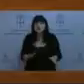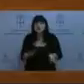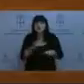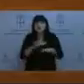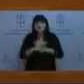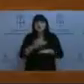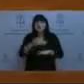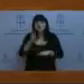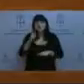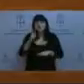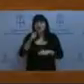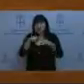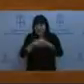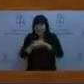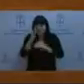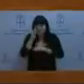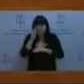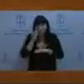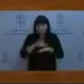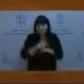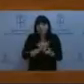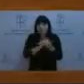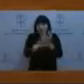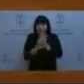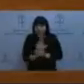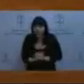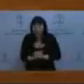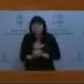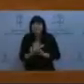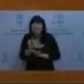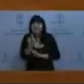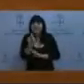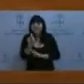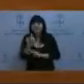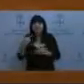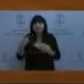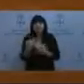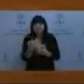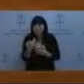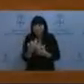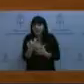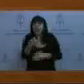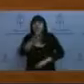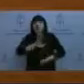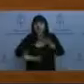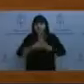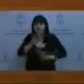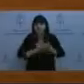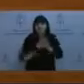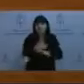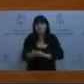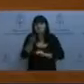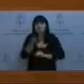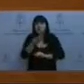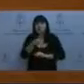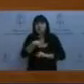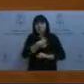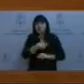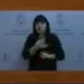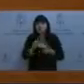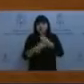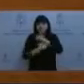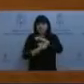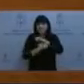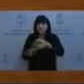liderar cambios Y catalizar intereses diversos Es necesario Alinear mejor Y de manera efectiva Con visión estratégica A medio plazo Toda la